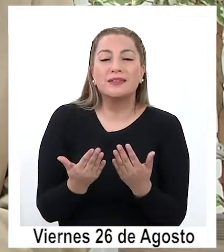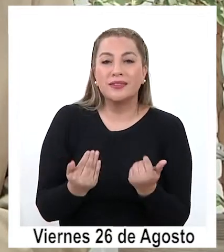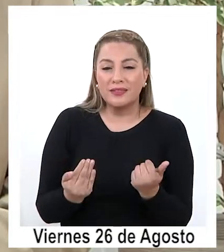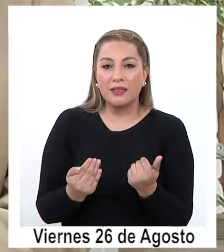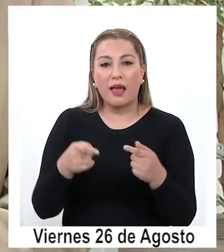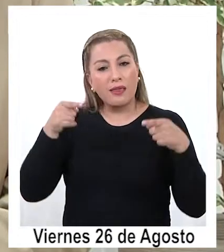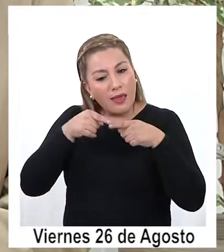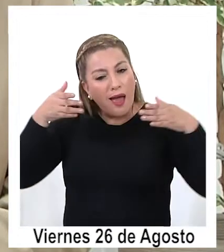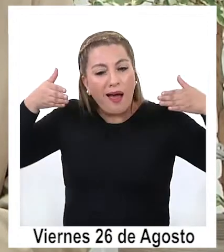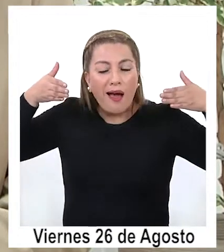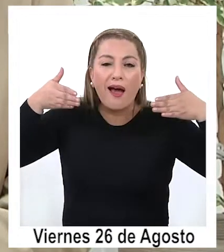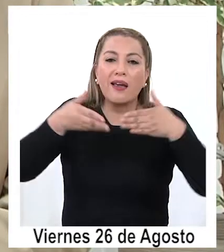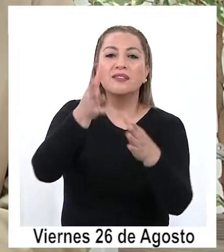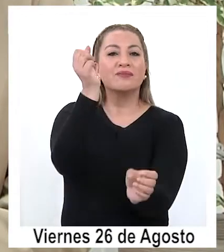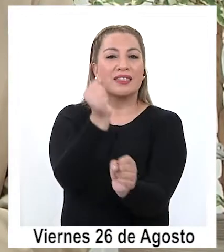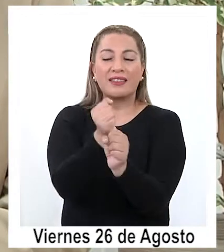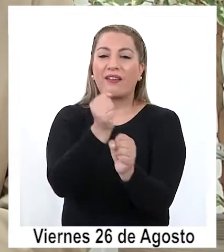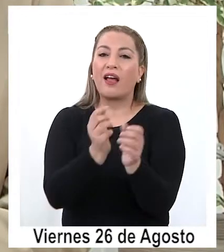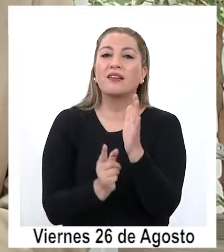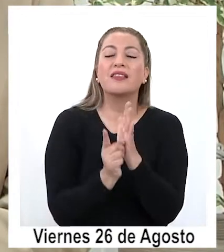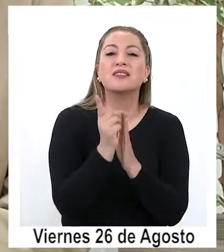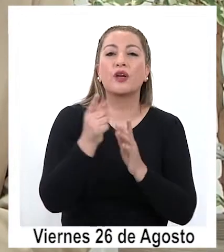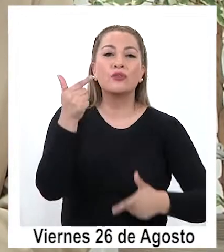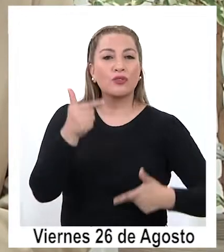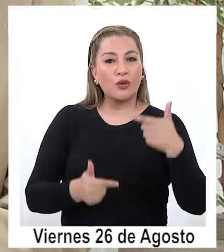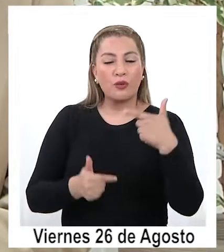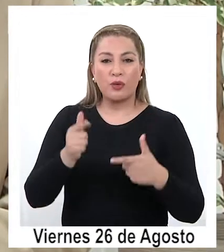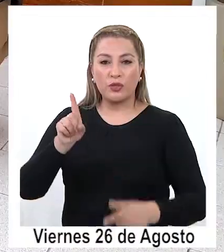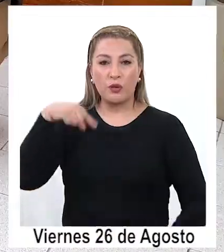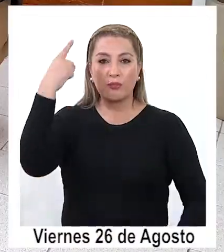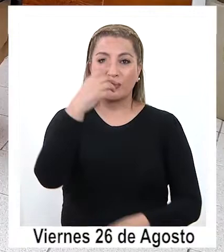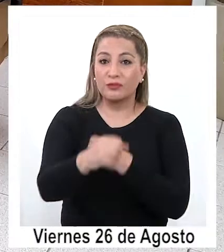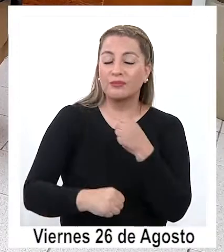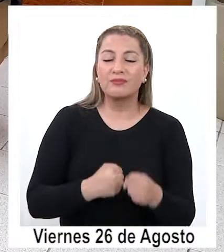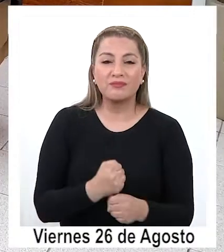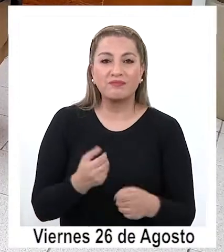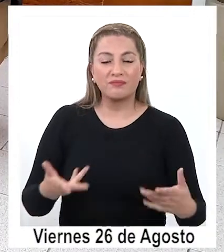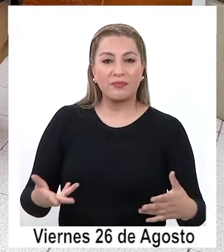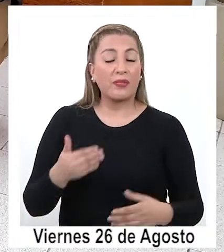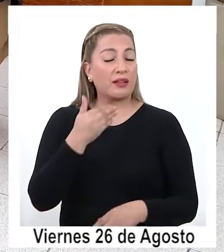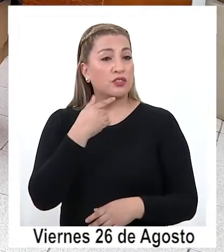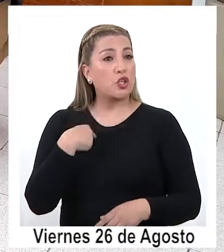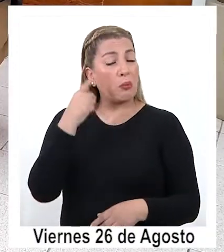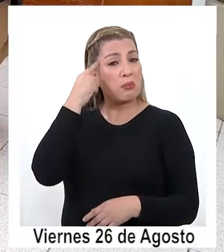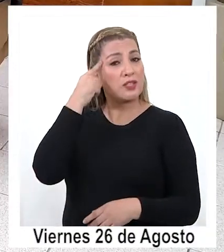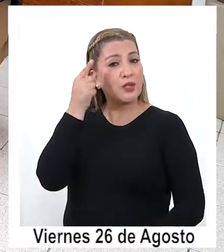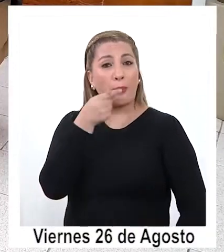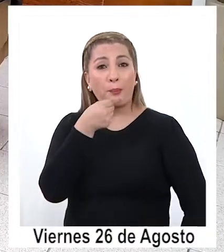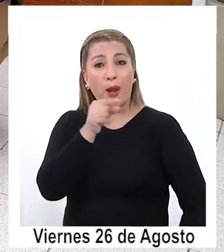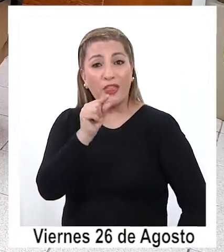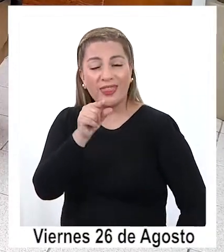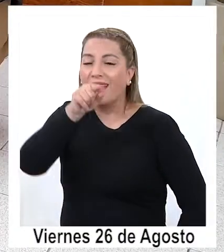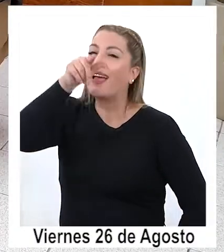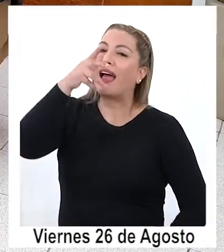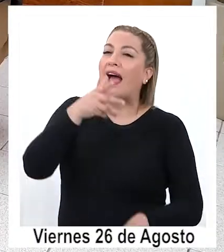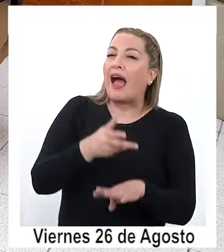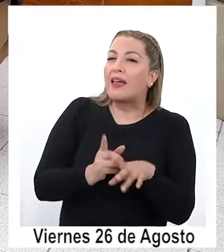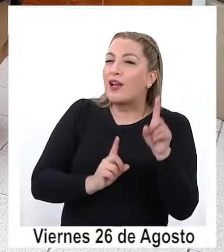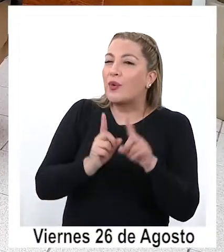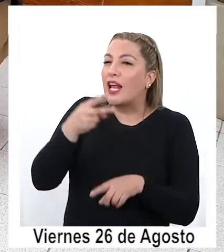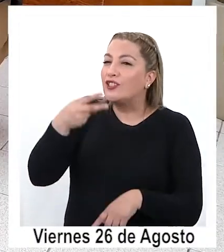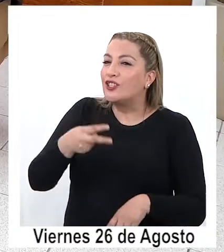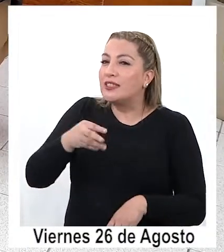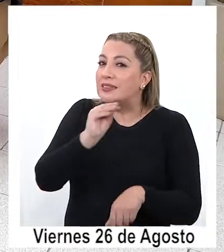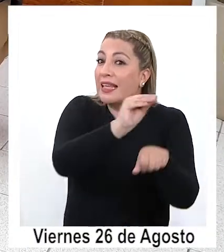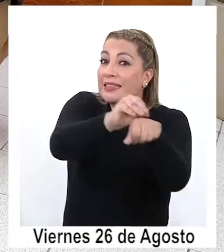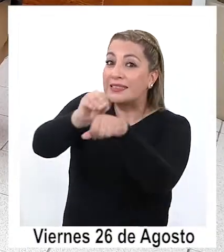el foco, cierto, de trabajo y desarrollo político en estos próximos años así que yo creo que muy pronto vamos a tener ahí algunas noticias